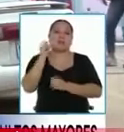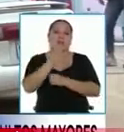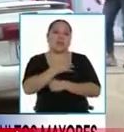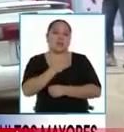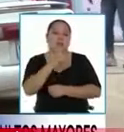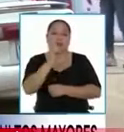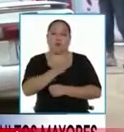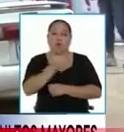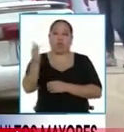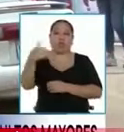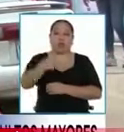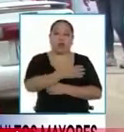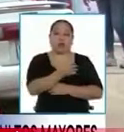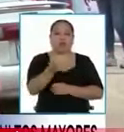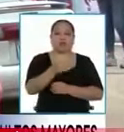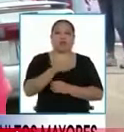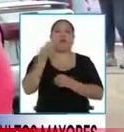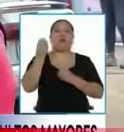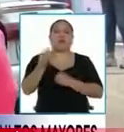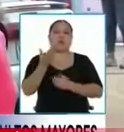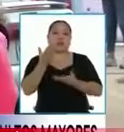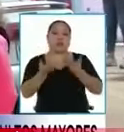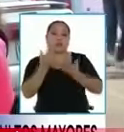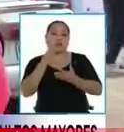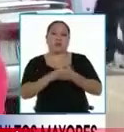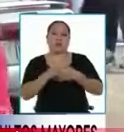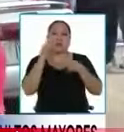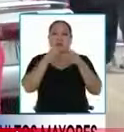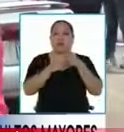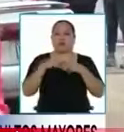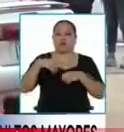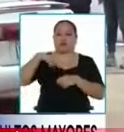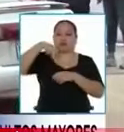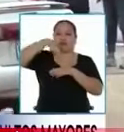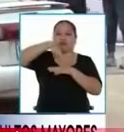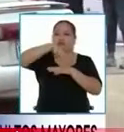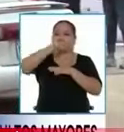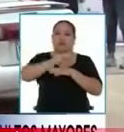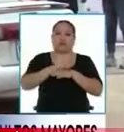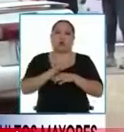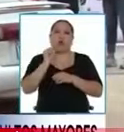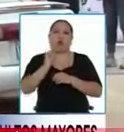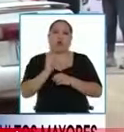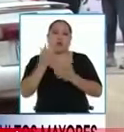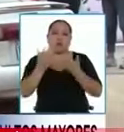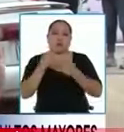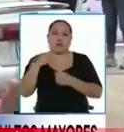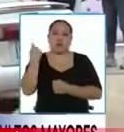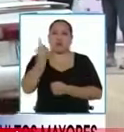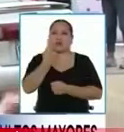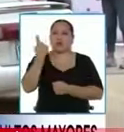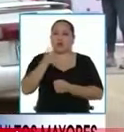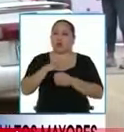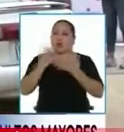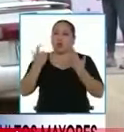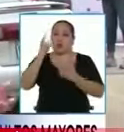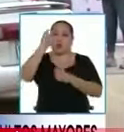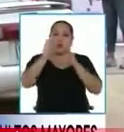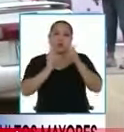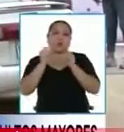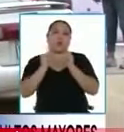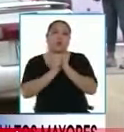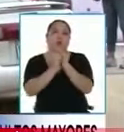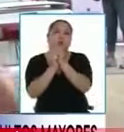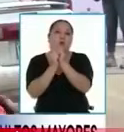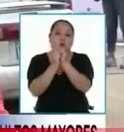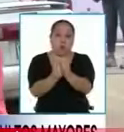pueden trasladarse de repente porque tienen problemas de movilidad o de repente pueden movilizarse pero están solas o no hay una persona que